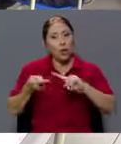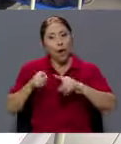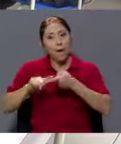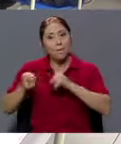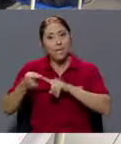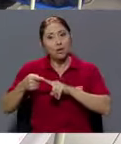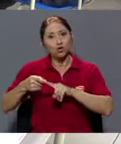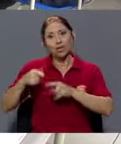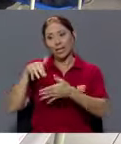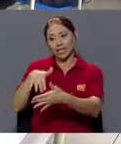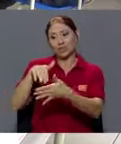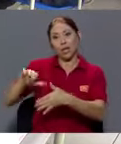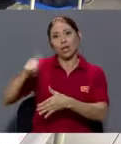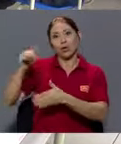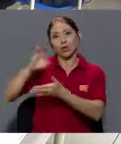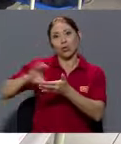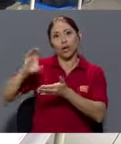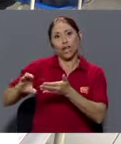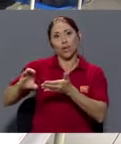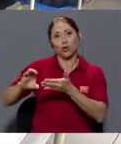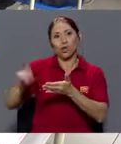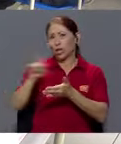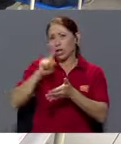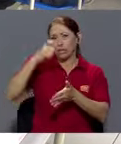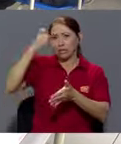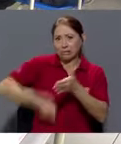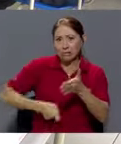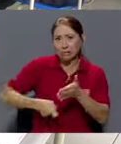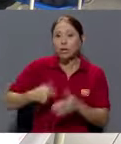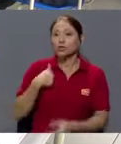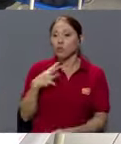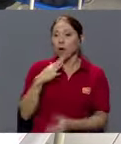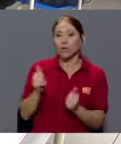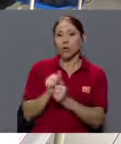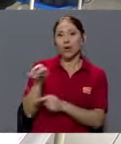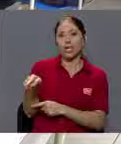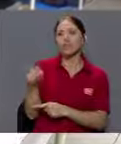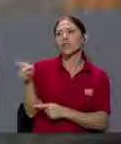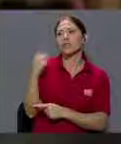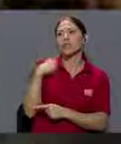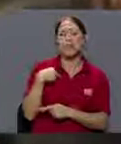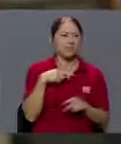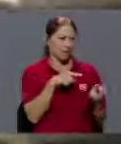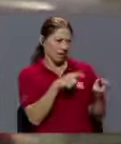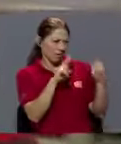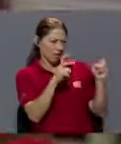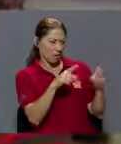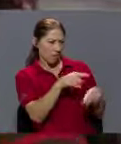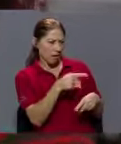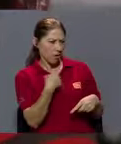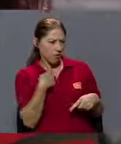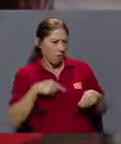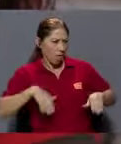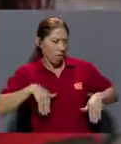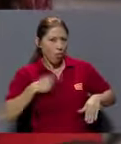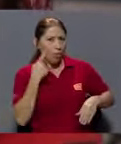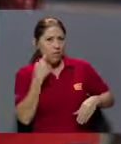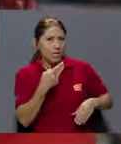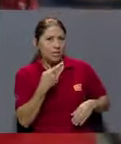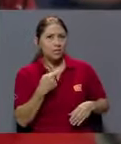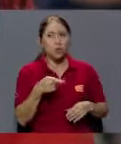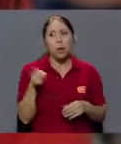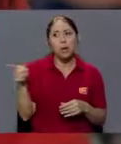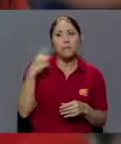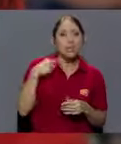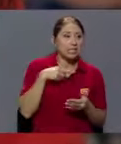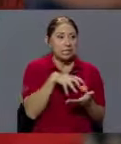están en colegios menos rigurosos y sí, digamos, yo hablo con ellos sobre temas y me dicen, no, nosotros no hemos visto eso, yo tengo muchas